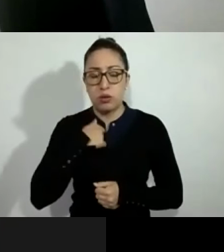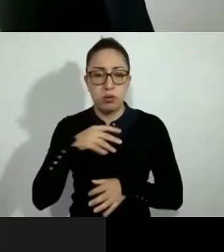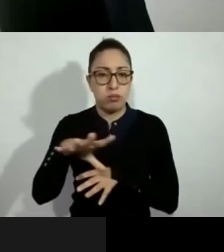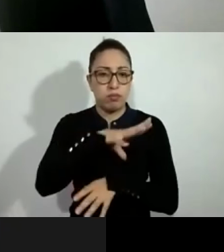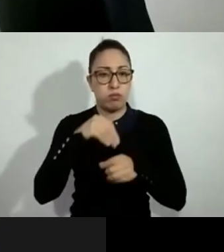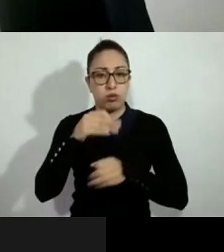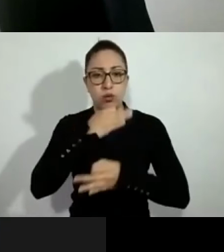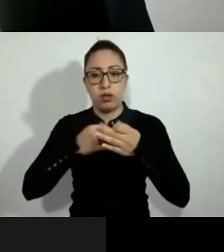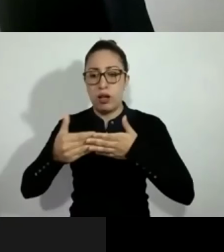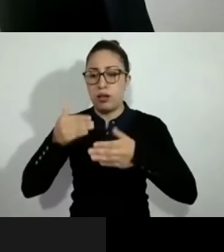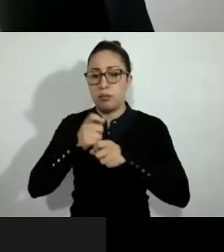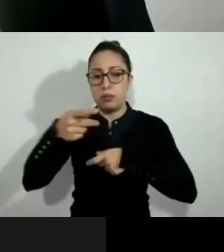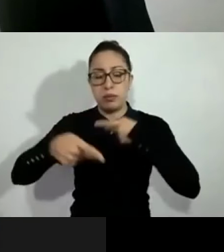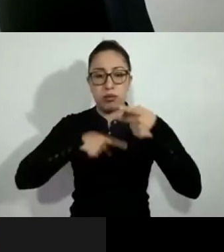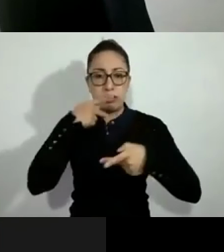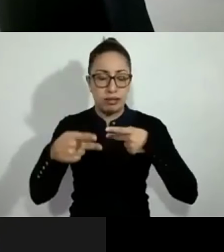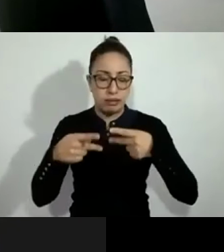cuanto, diputada presidenta.